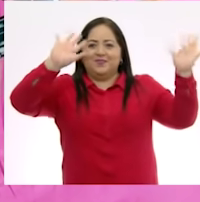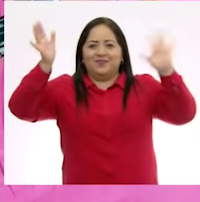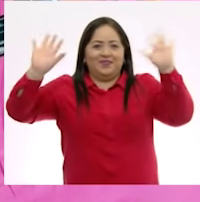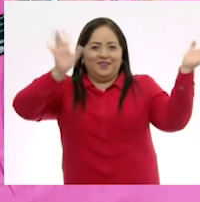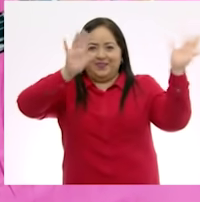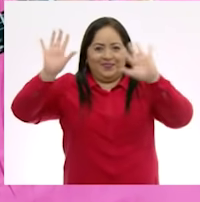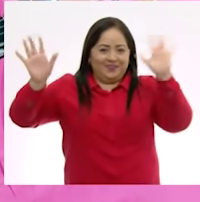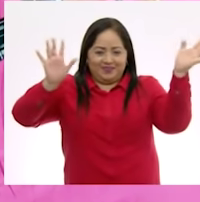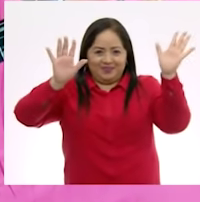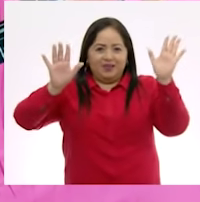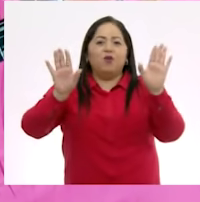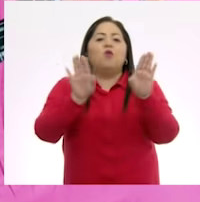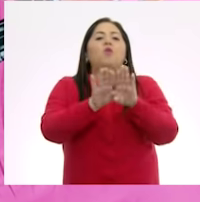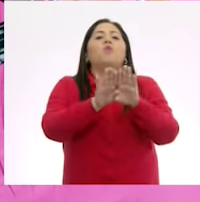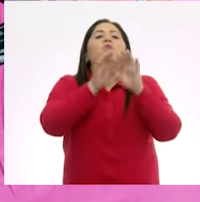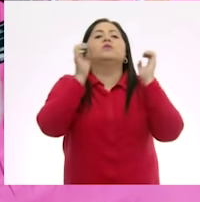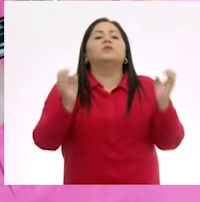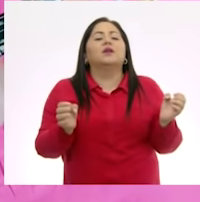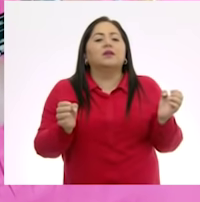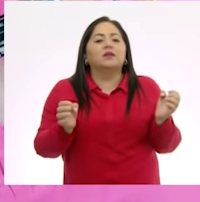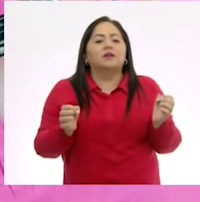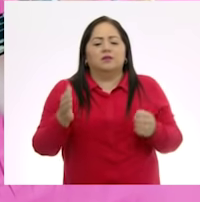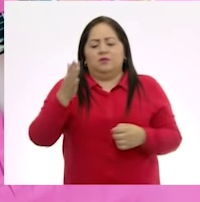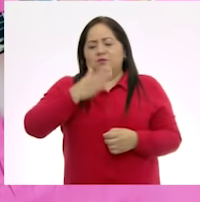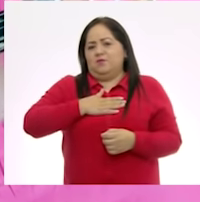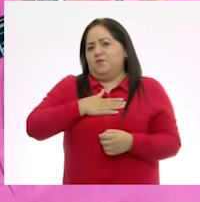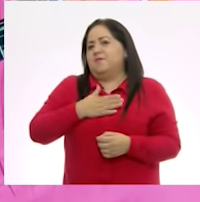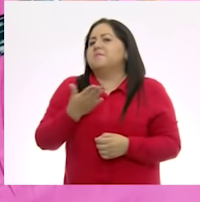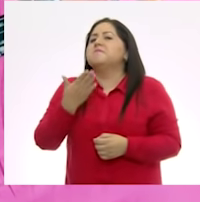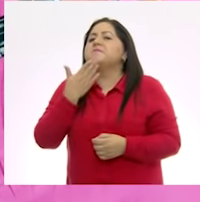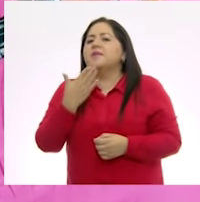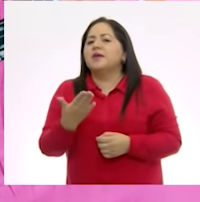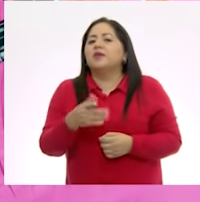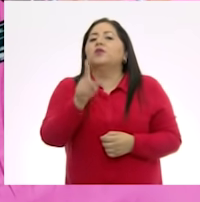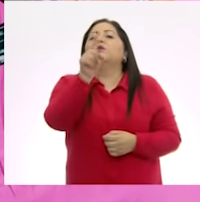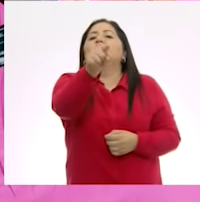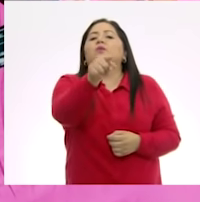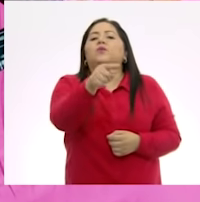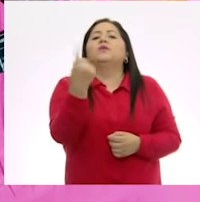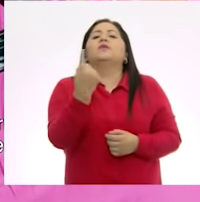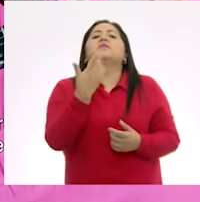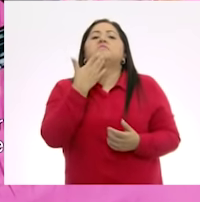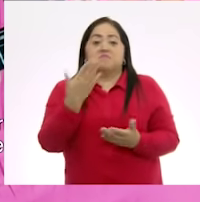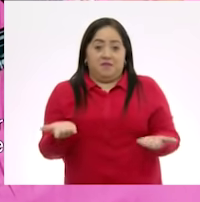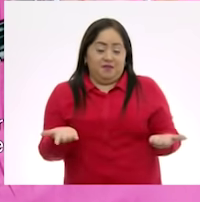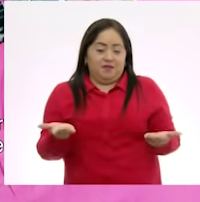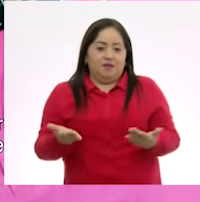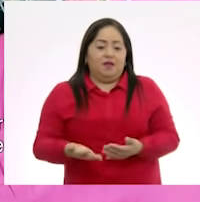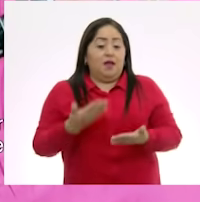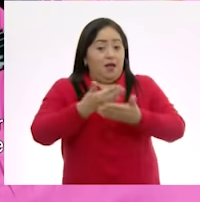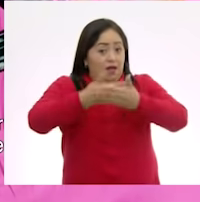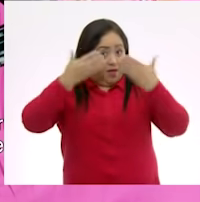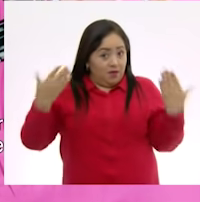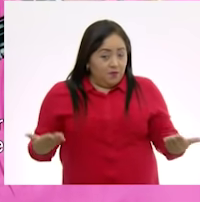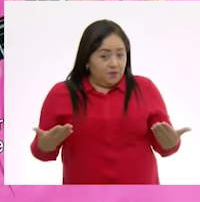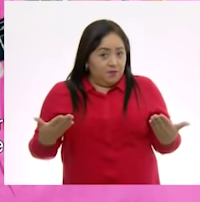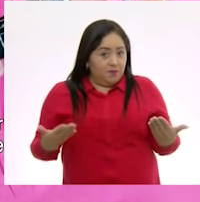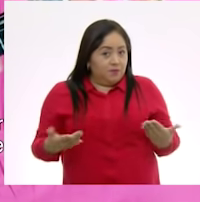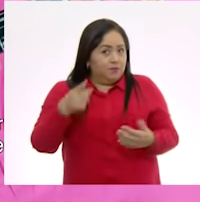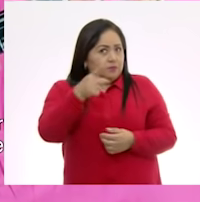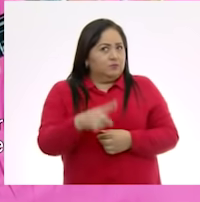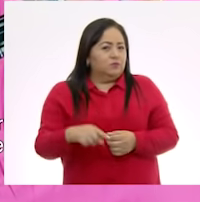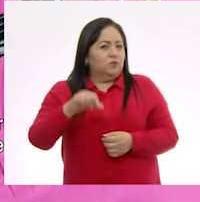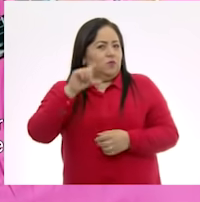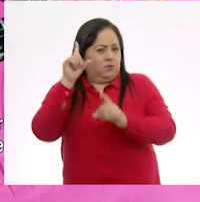Hola, ¿cómo estás? Yo muy bien. ¿Y tú qué tal? A continuación vas a